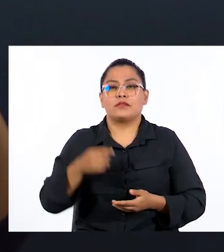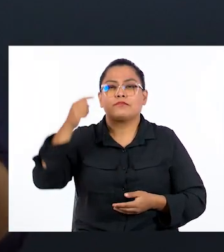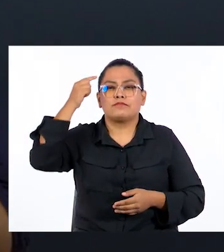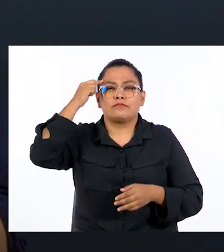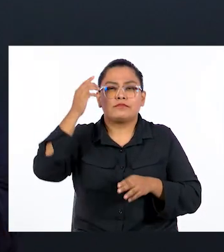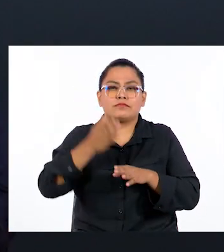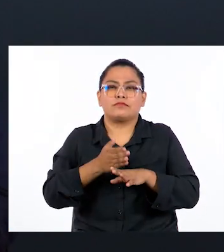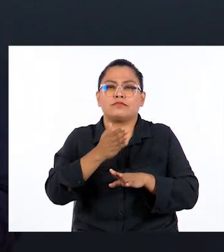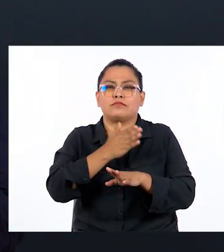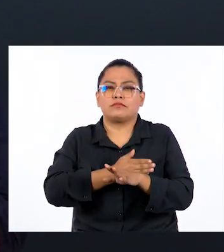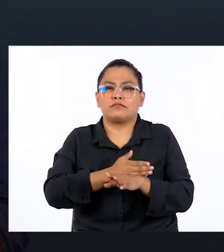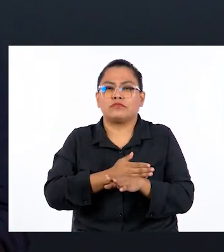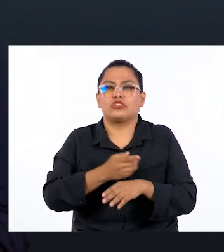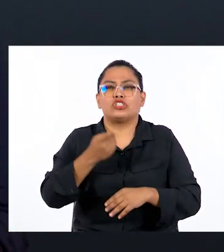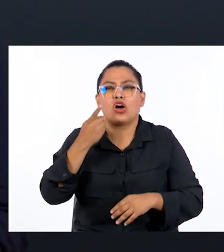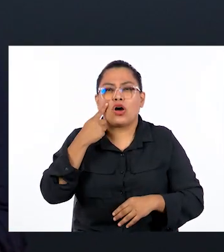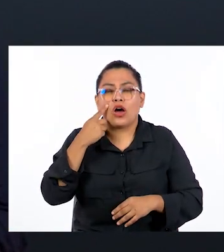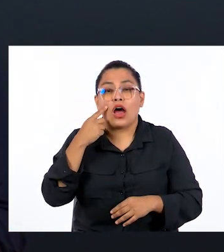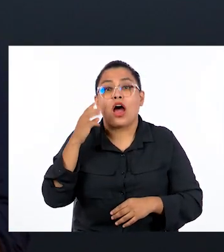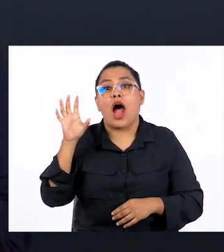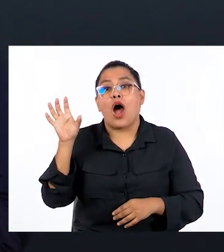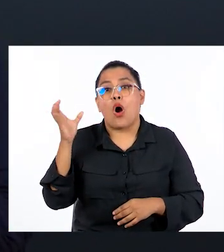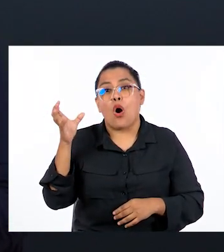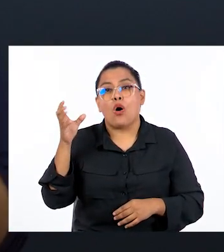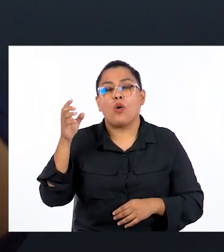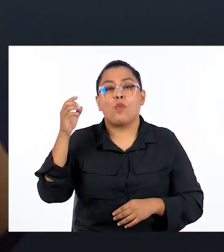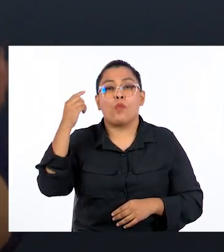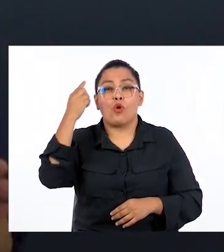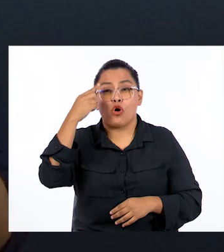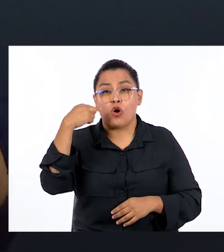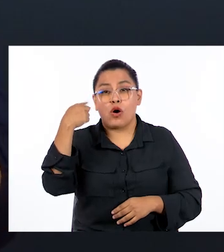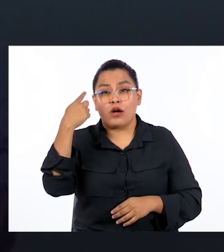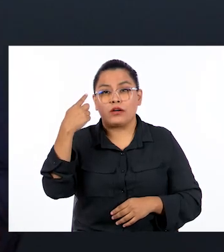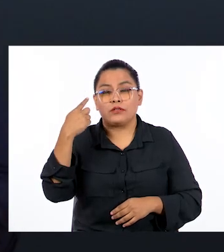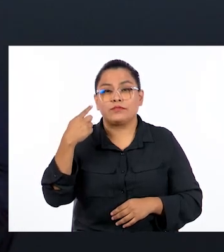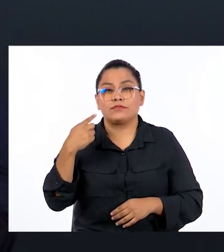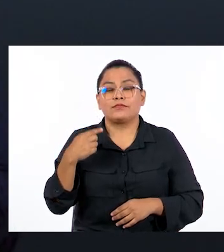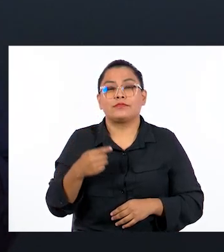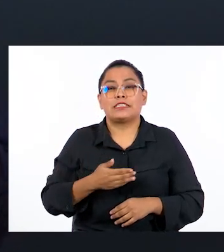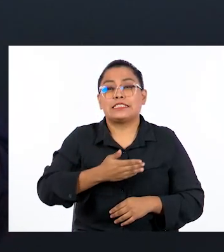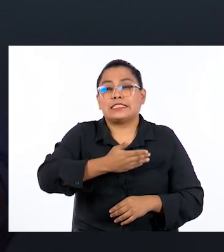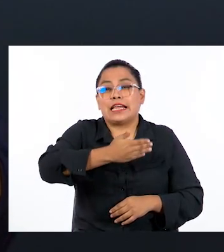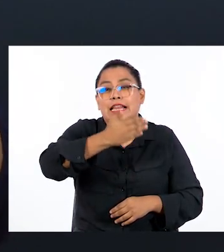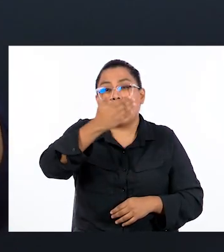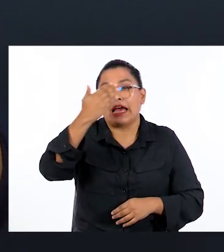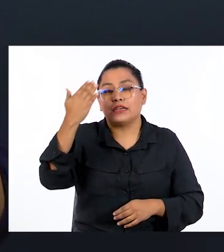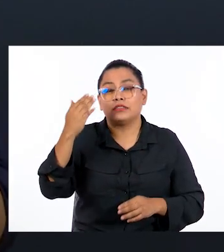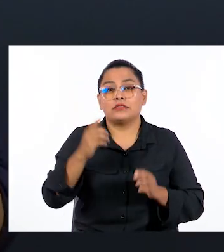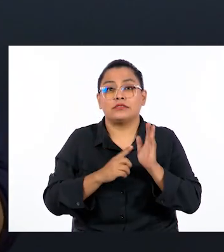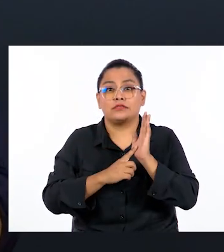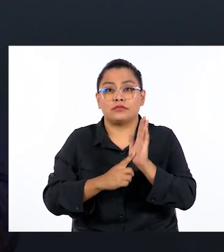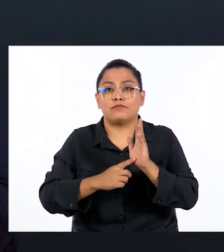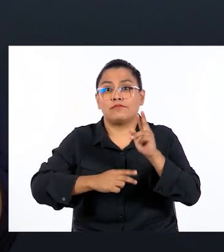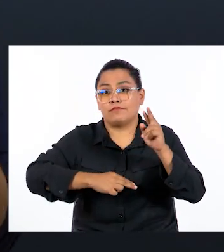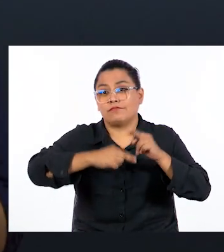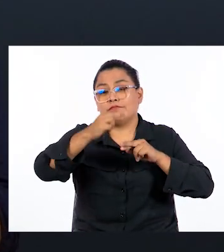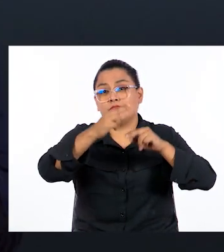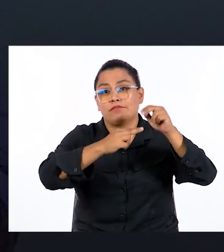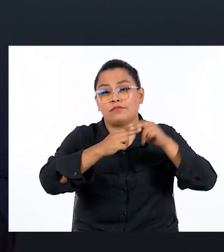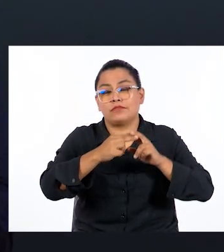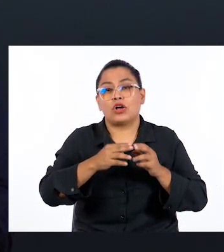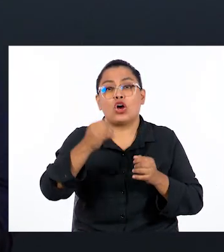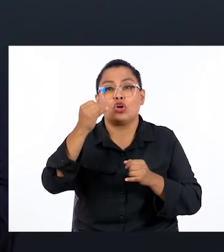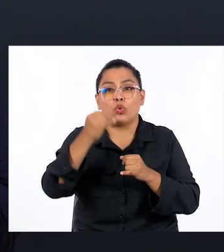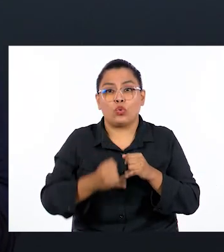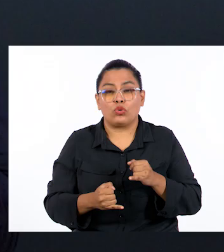la vamos a ubicar con el color morado. El celeste va a representar el momento de la construcción y por